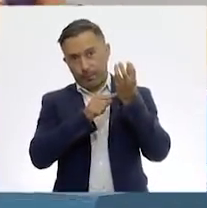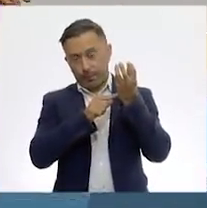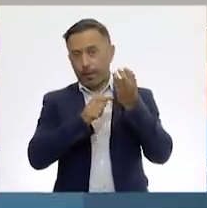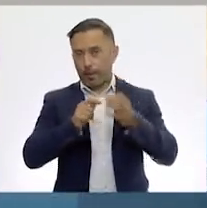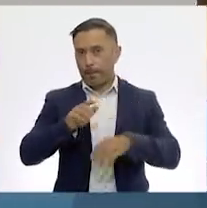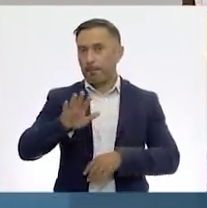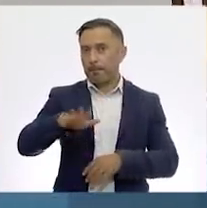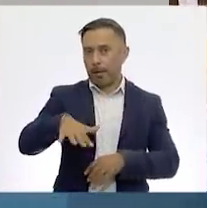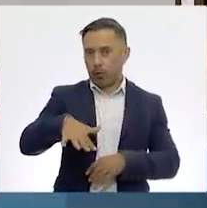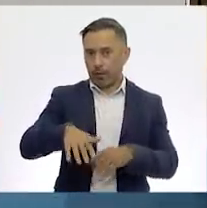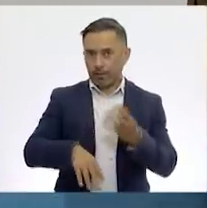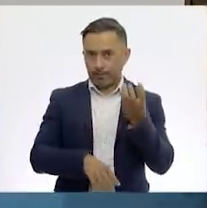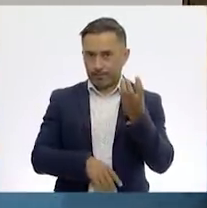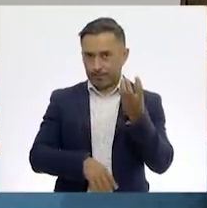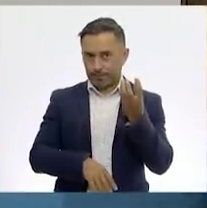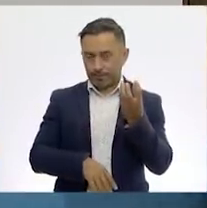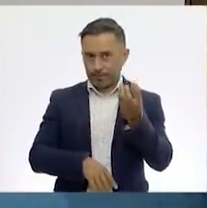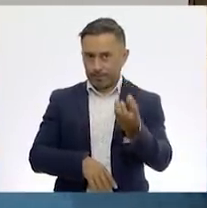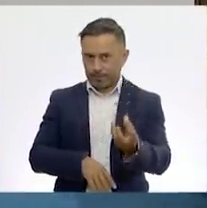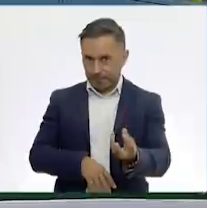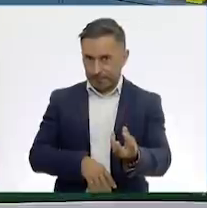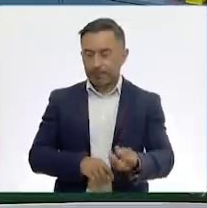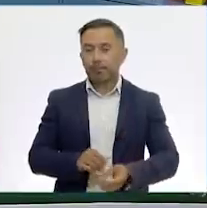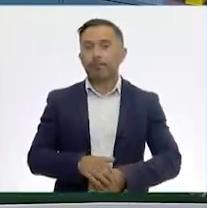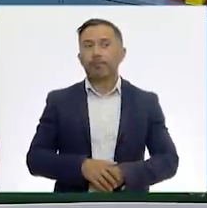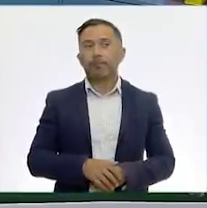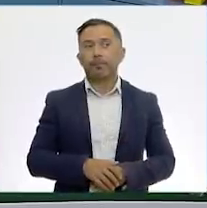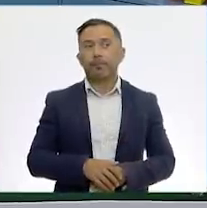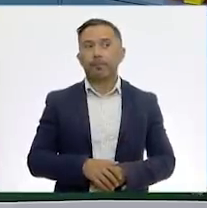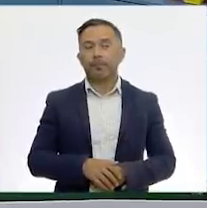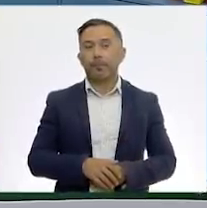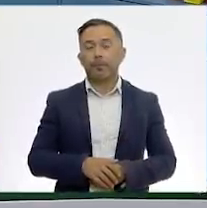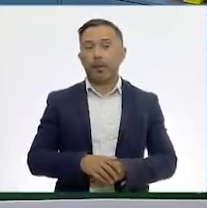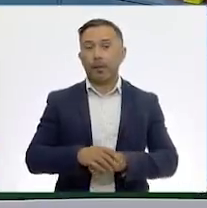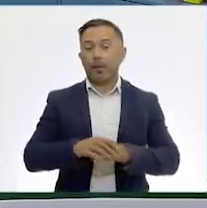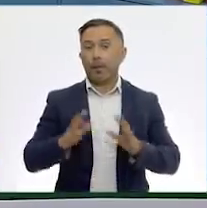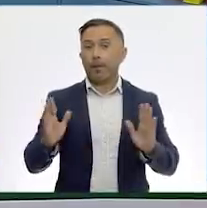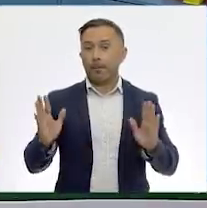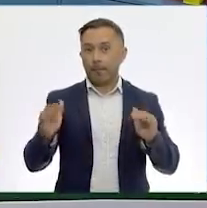aquí en una mesita, una pirámide,